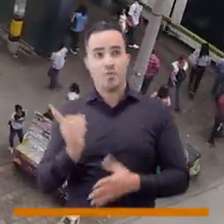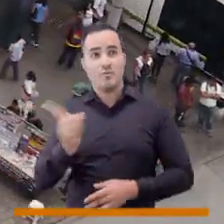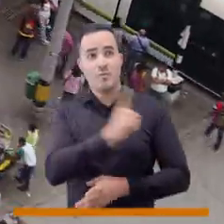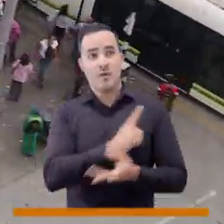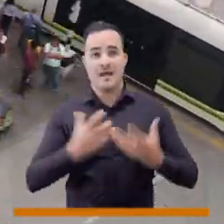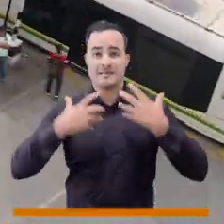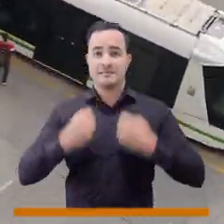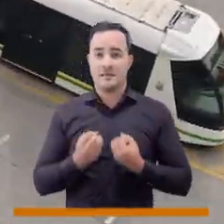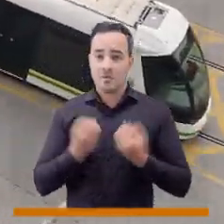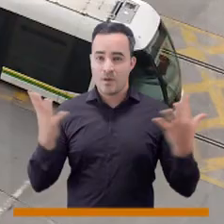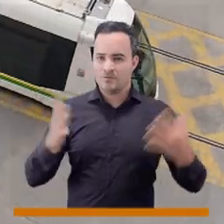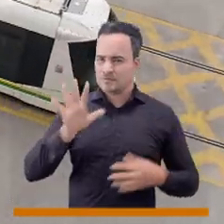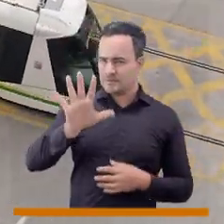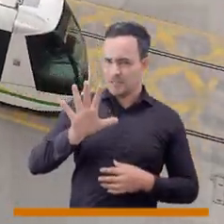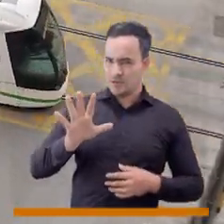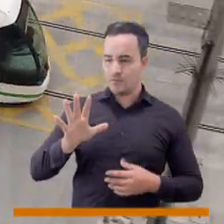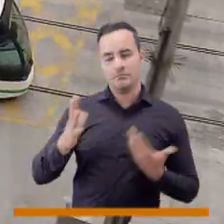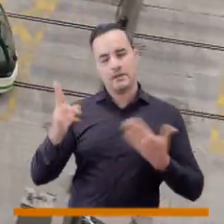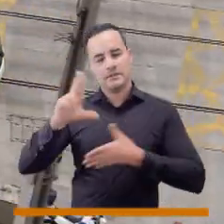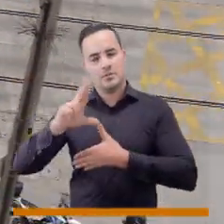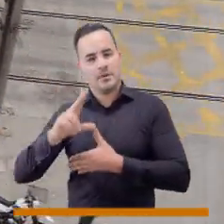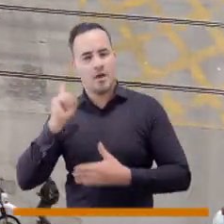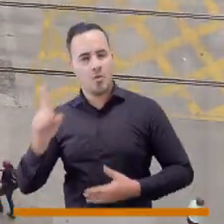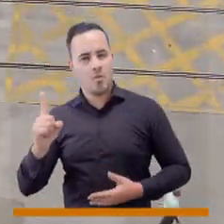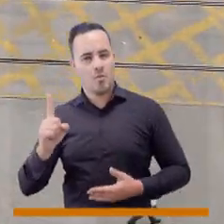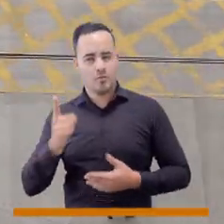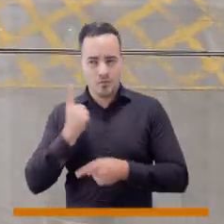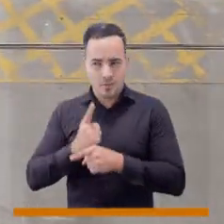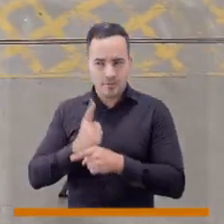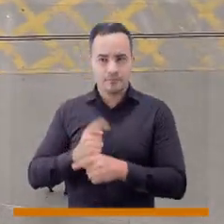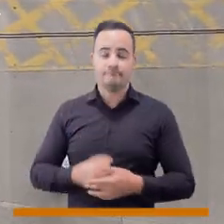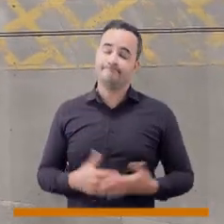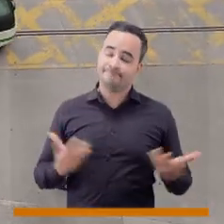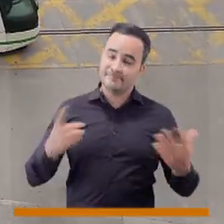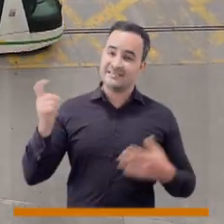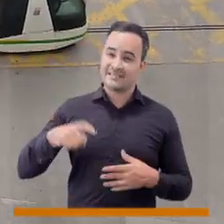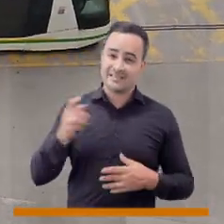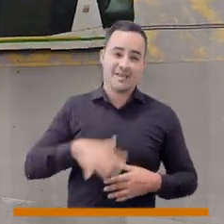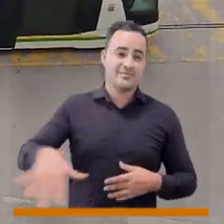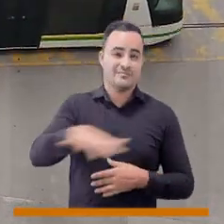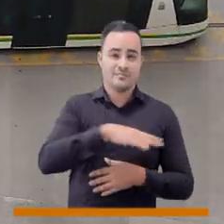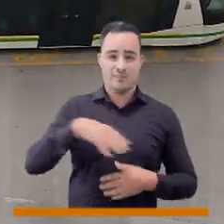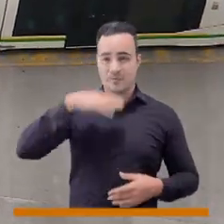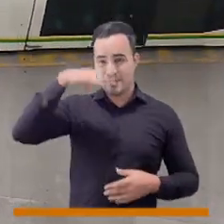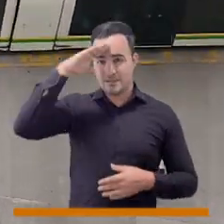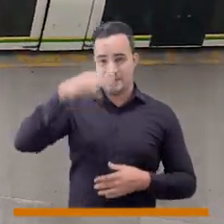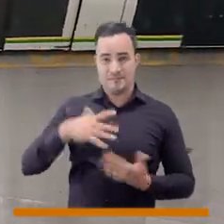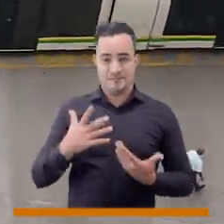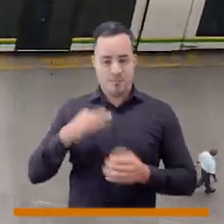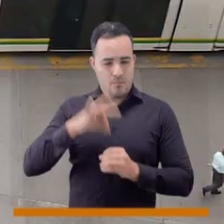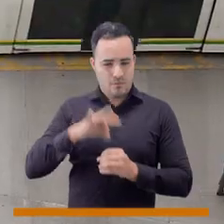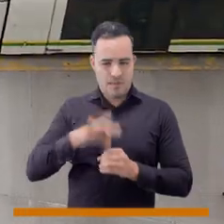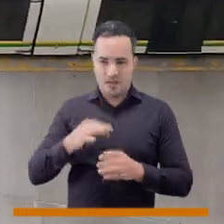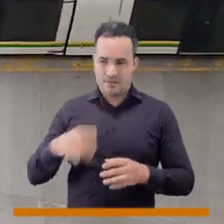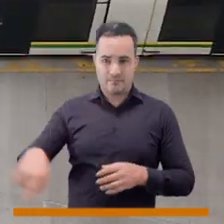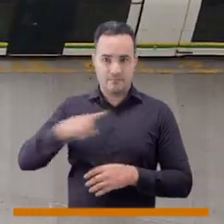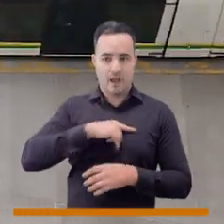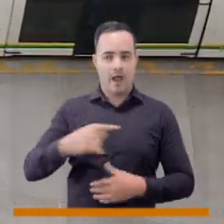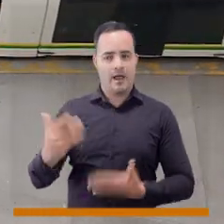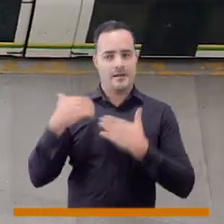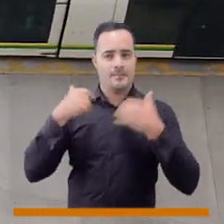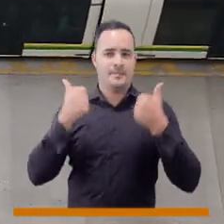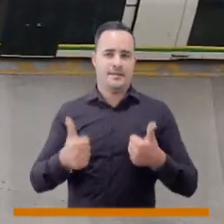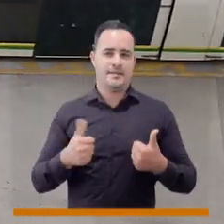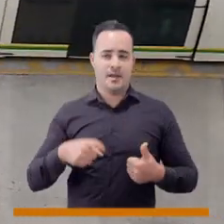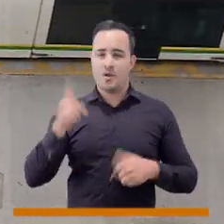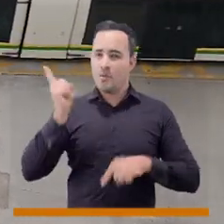Latinoamérica. Catherine, miren, yo insisto, nosotros tenemos que buscar la vocación de nuestra ciudad. Nosotros no le podemos apuntar a todo. Y una